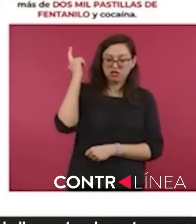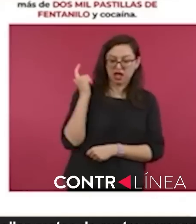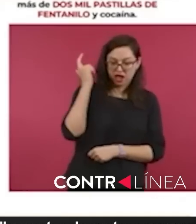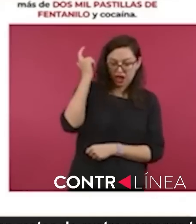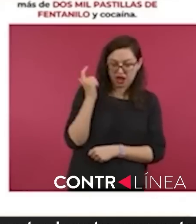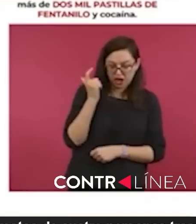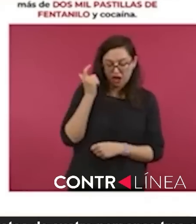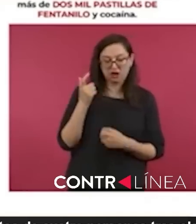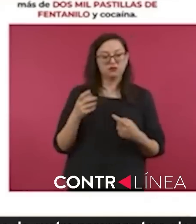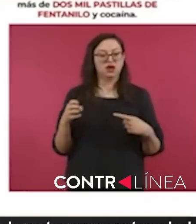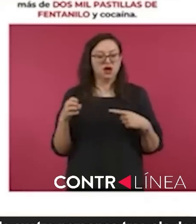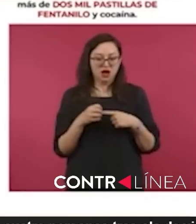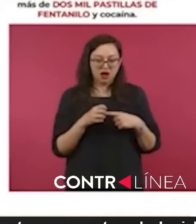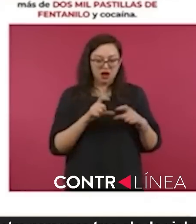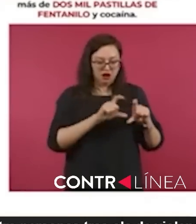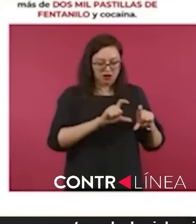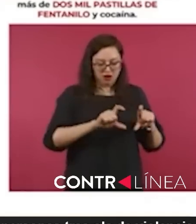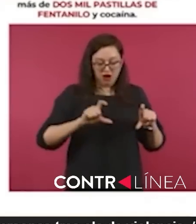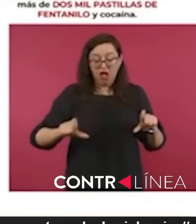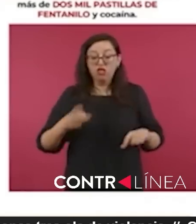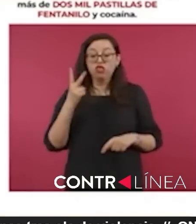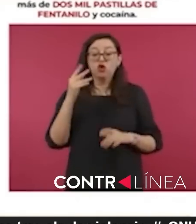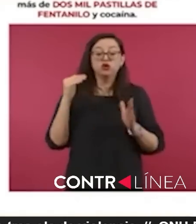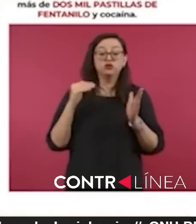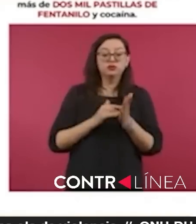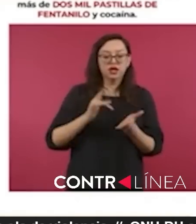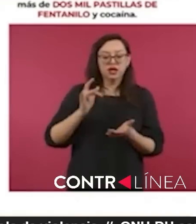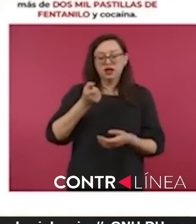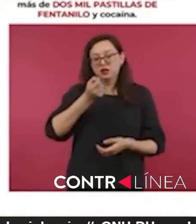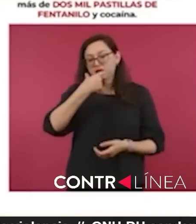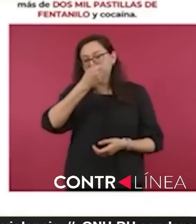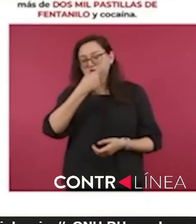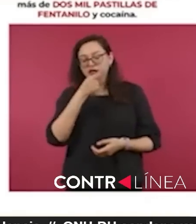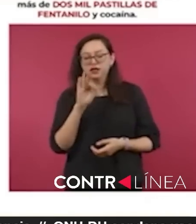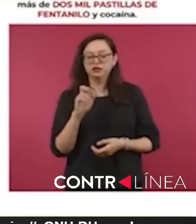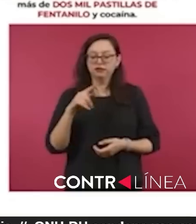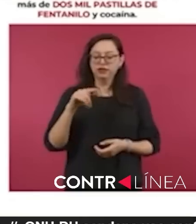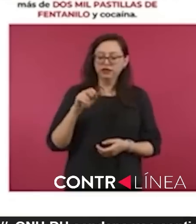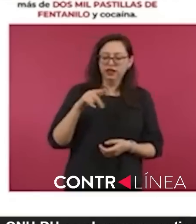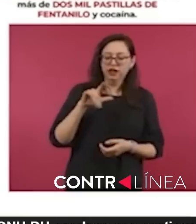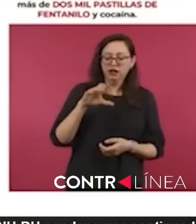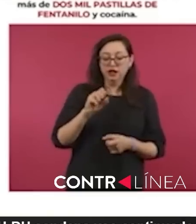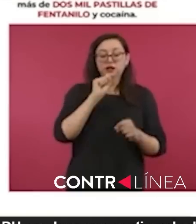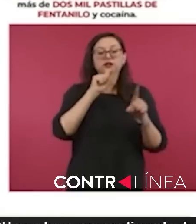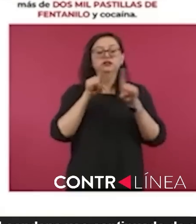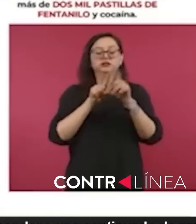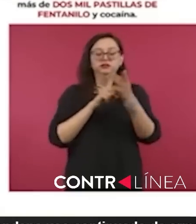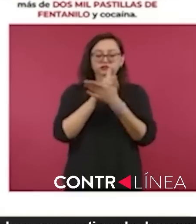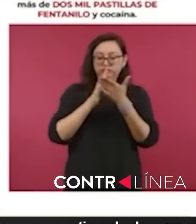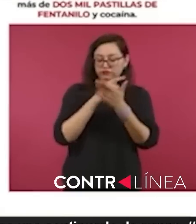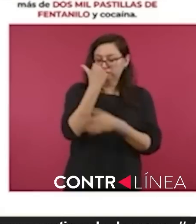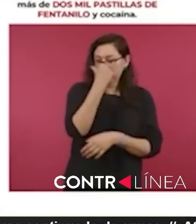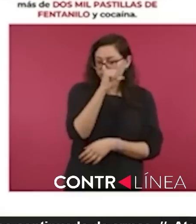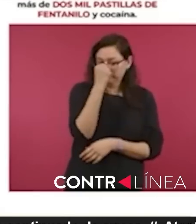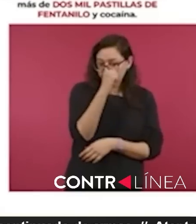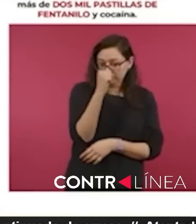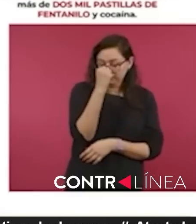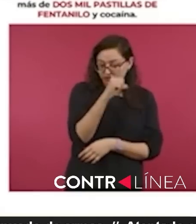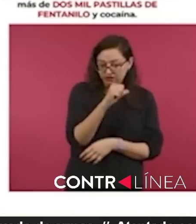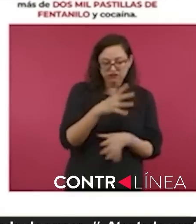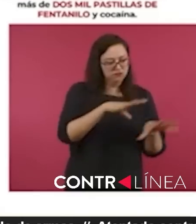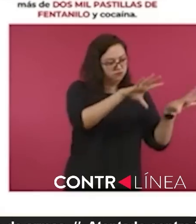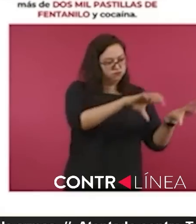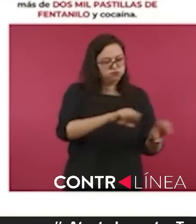más de 2,000 pastillas de fentanilo y dosis de cocaína. El juez que